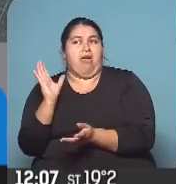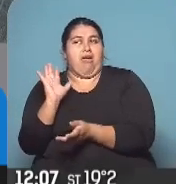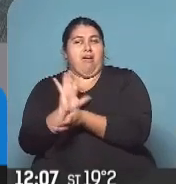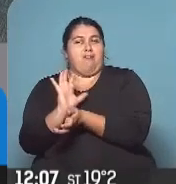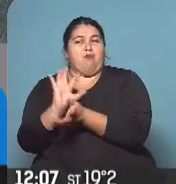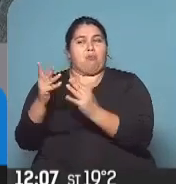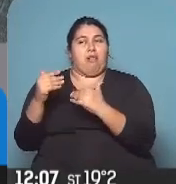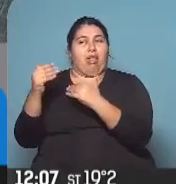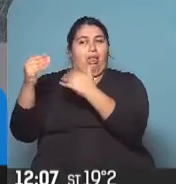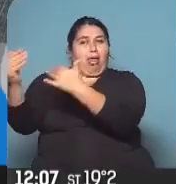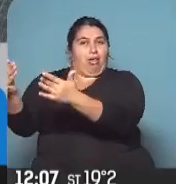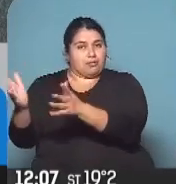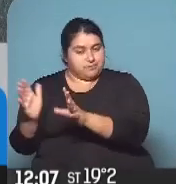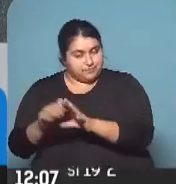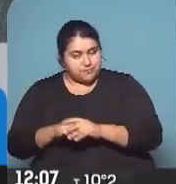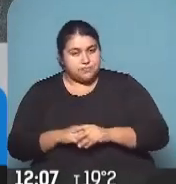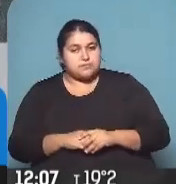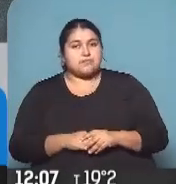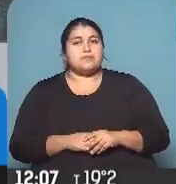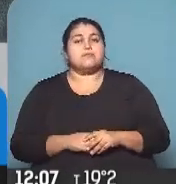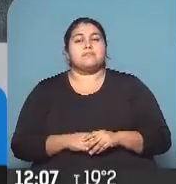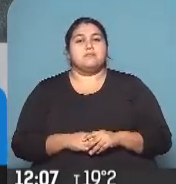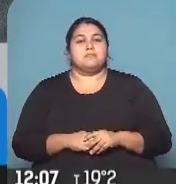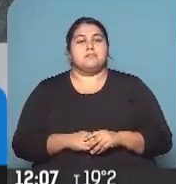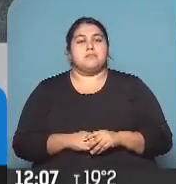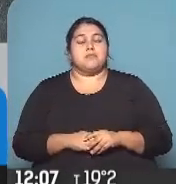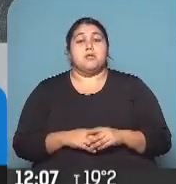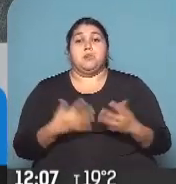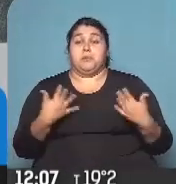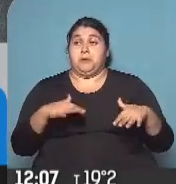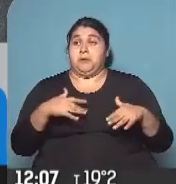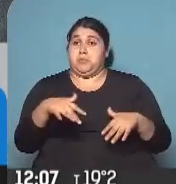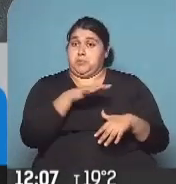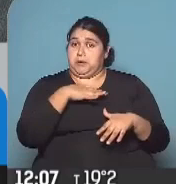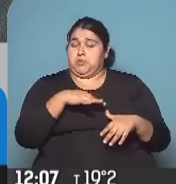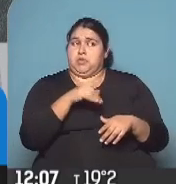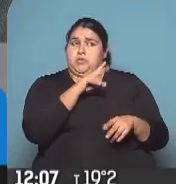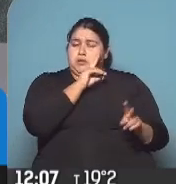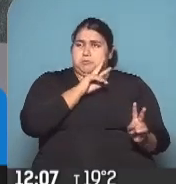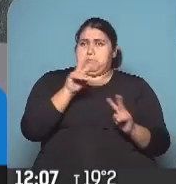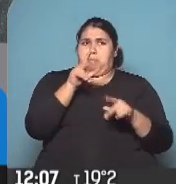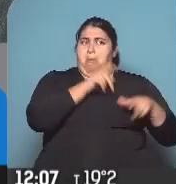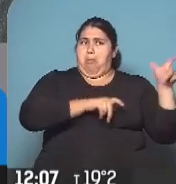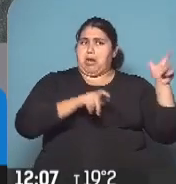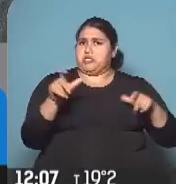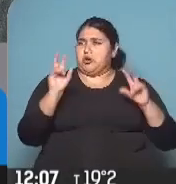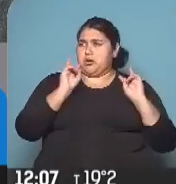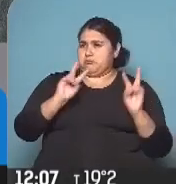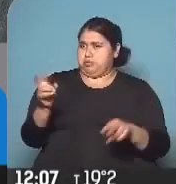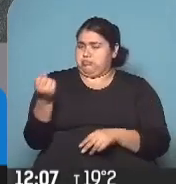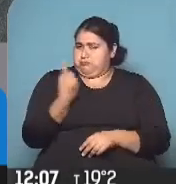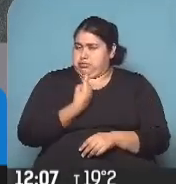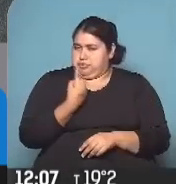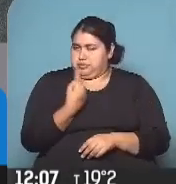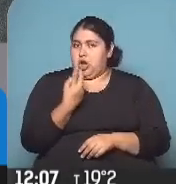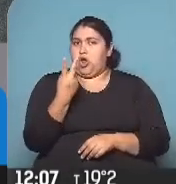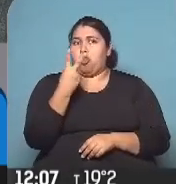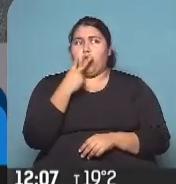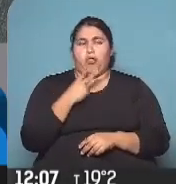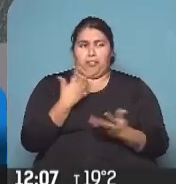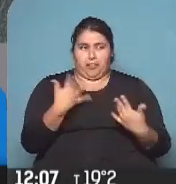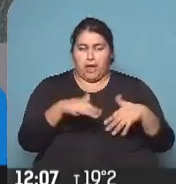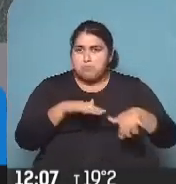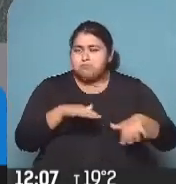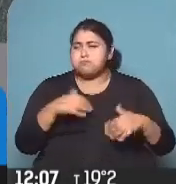inicio del juicio. Recordemos entonces, doctor, que bueno, dentro de este marco de muchísima sensibilidad que se ha notado en apenas menos de 48 horas, estamos hablando de este pedido